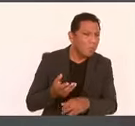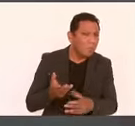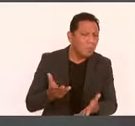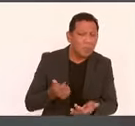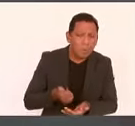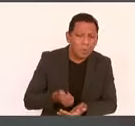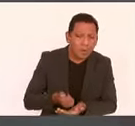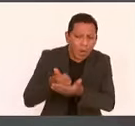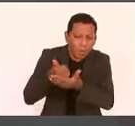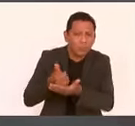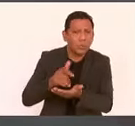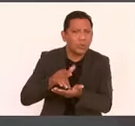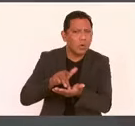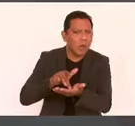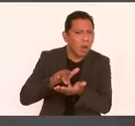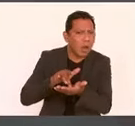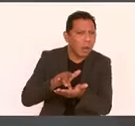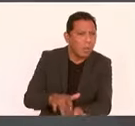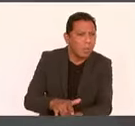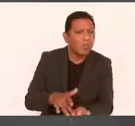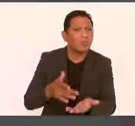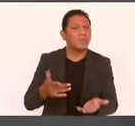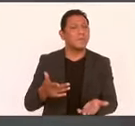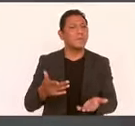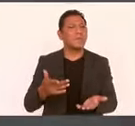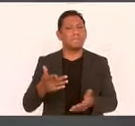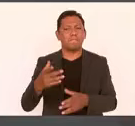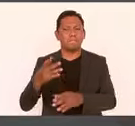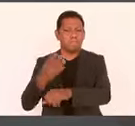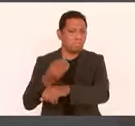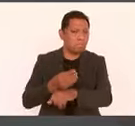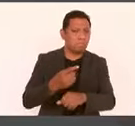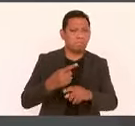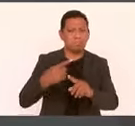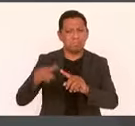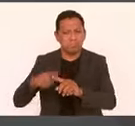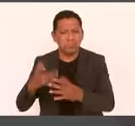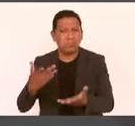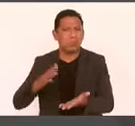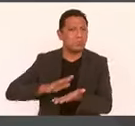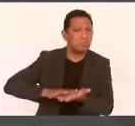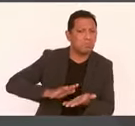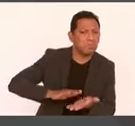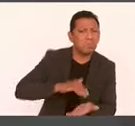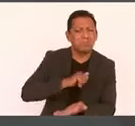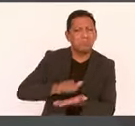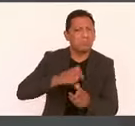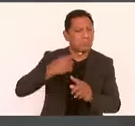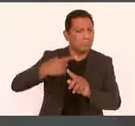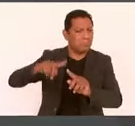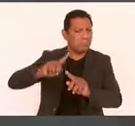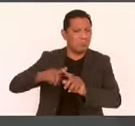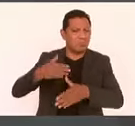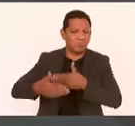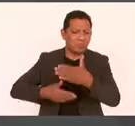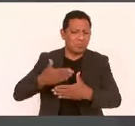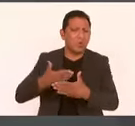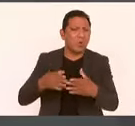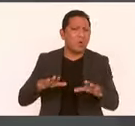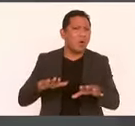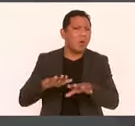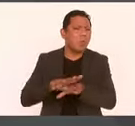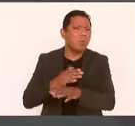ayuda integral con apoyo a rentas, demolición, rehabilitación, escrituración, y el avance a la fecha es el siguiente, si